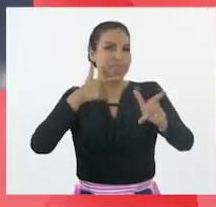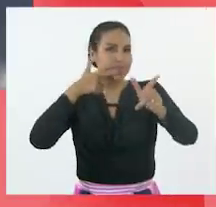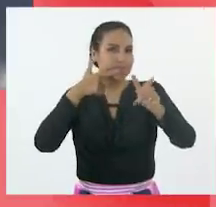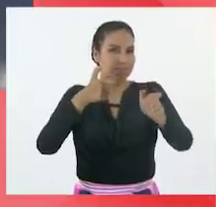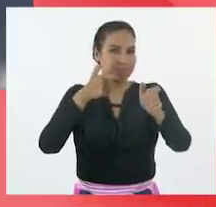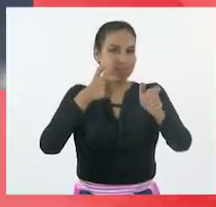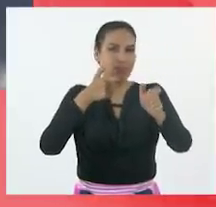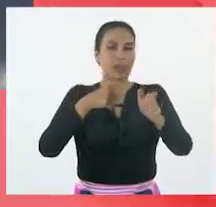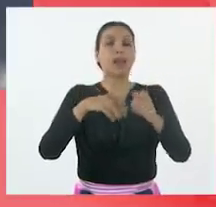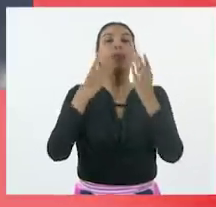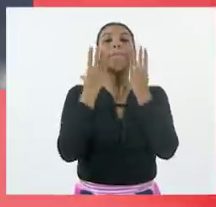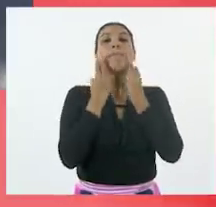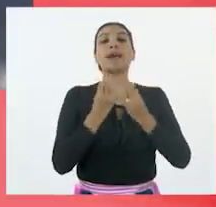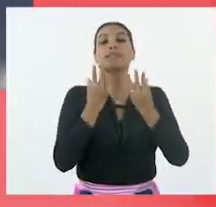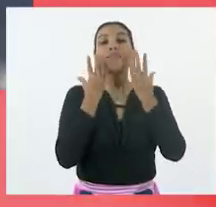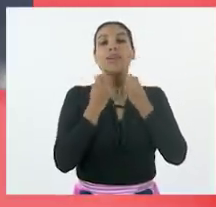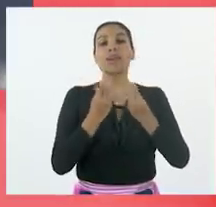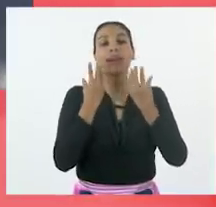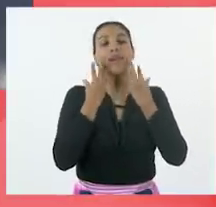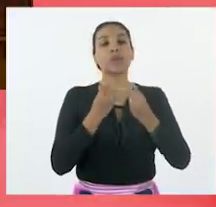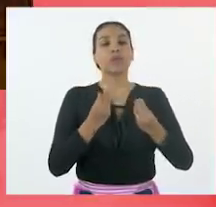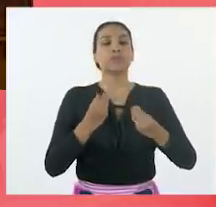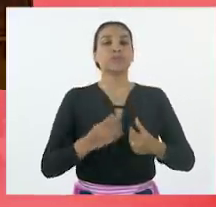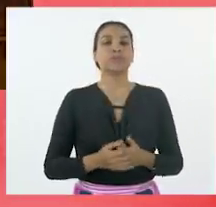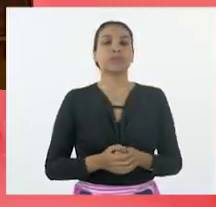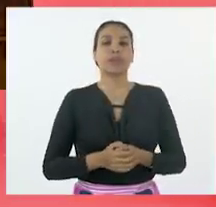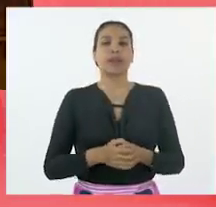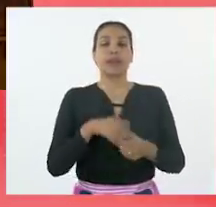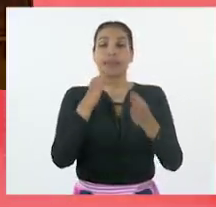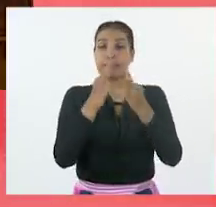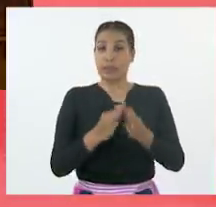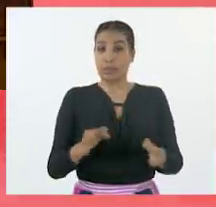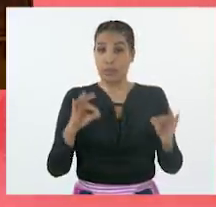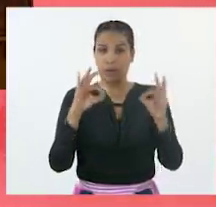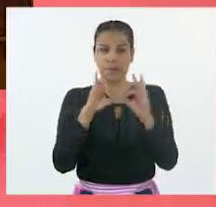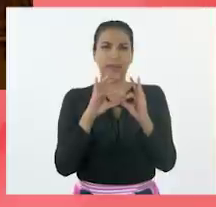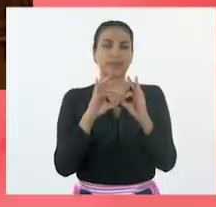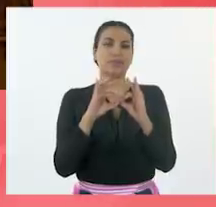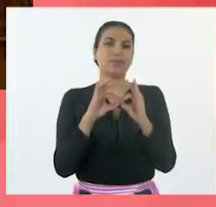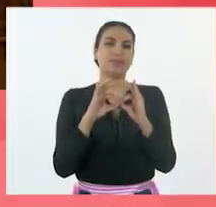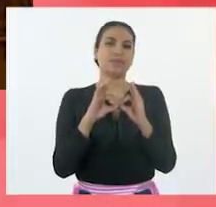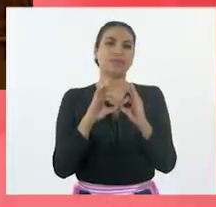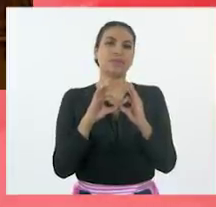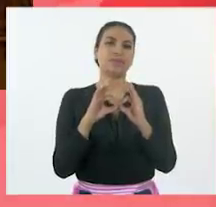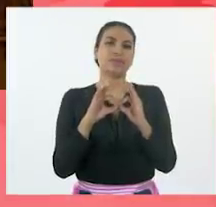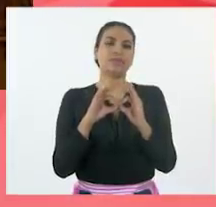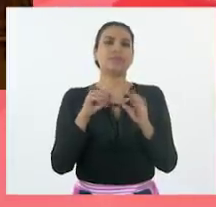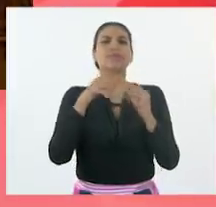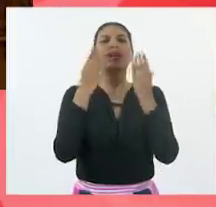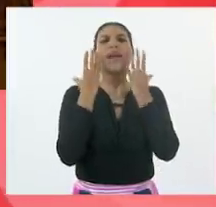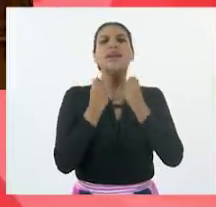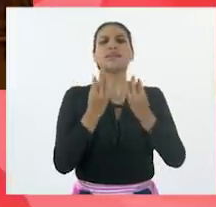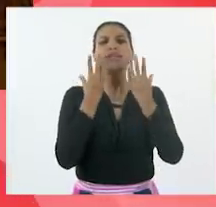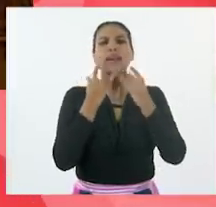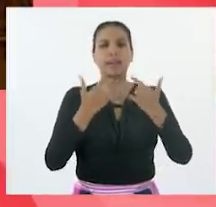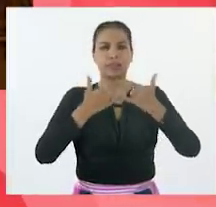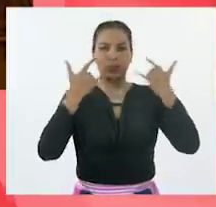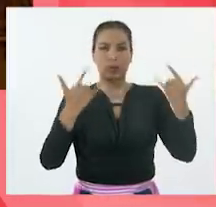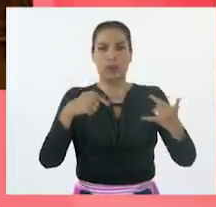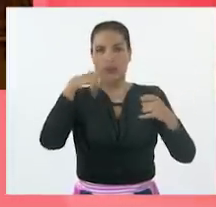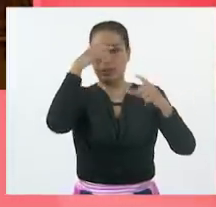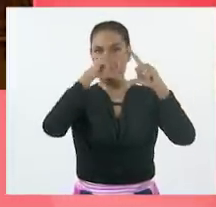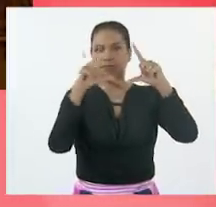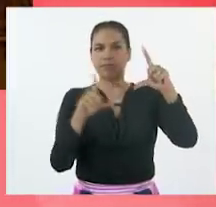fusilado Maximiliano de Habsburgo. La importancia que tiene Maximiliano en la historia de